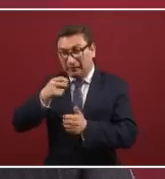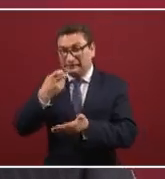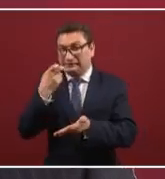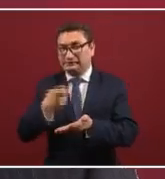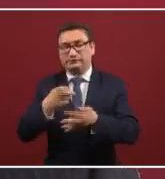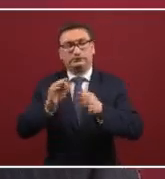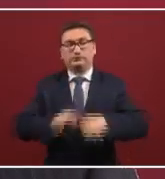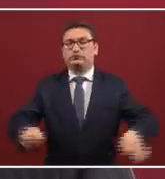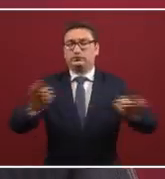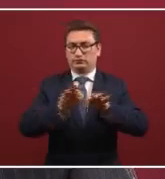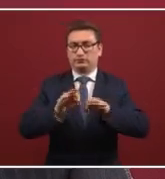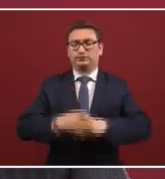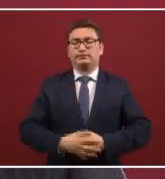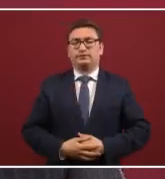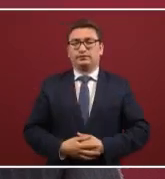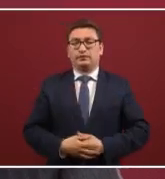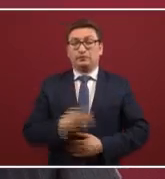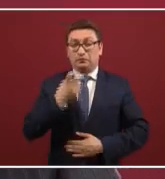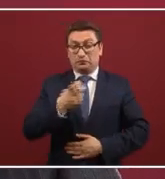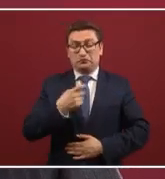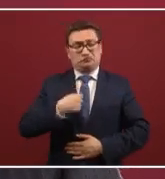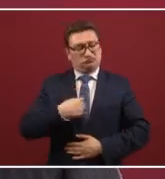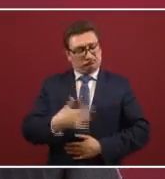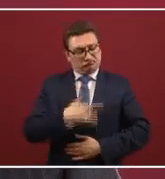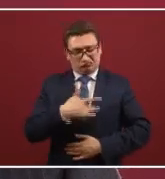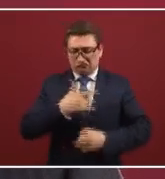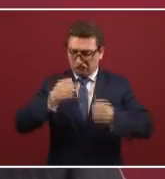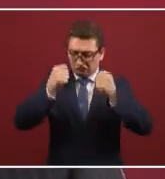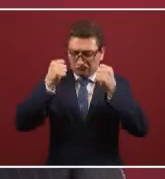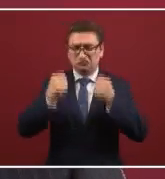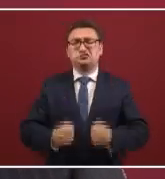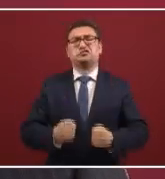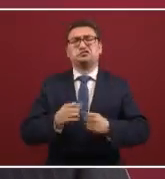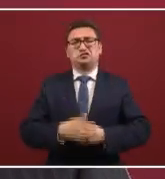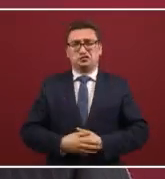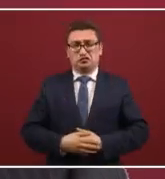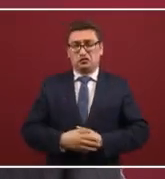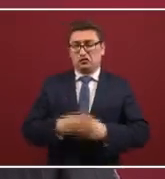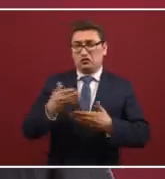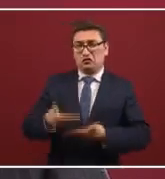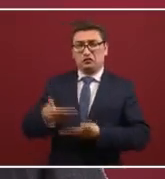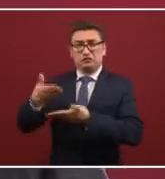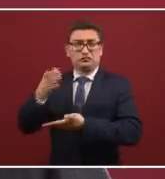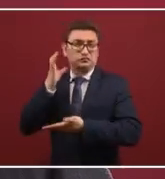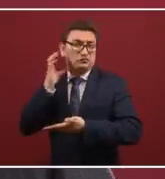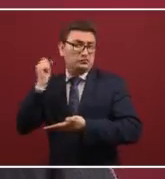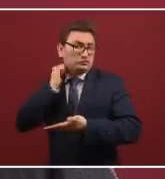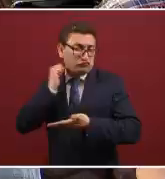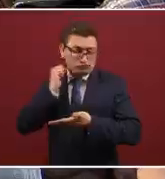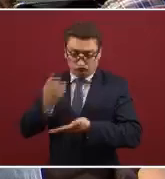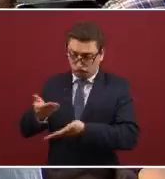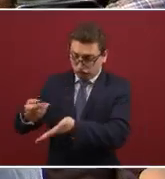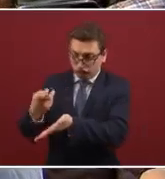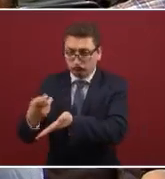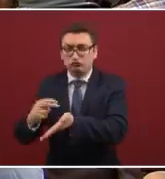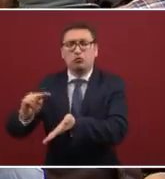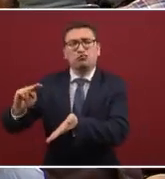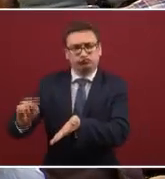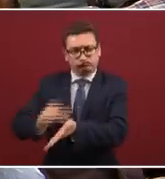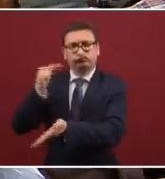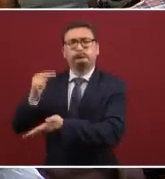estoy seguro de que se va a aprobar, se va a ratificar en el Senado.